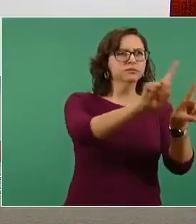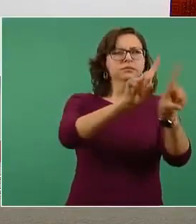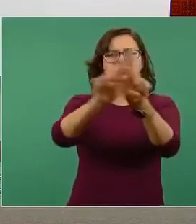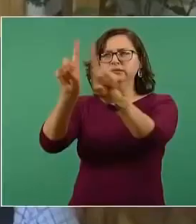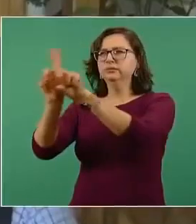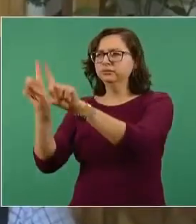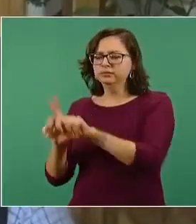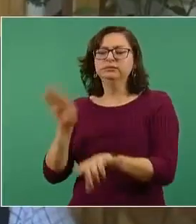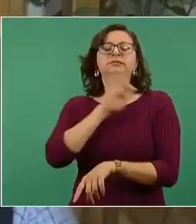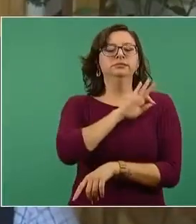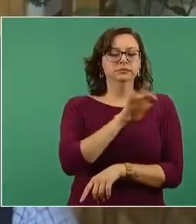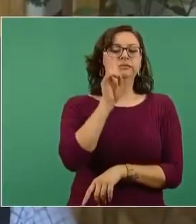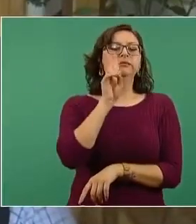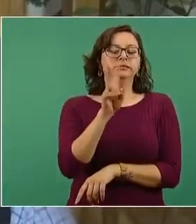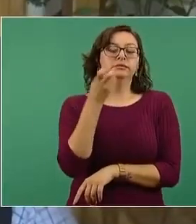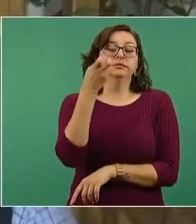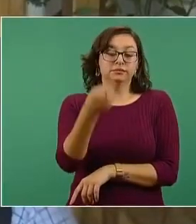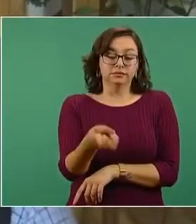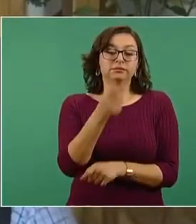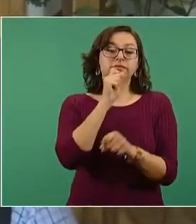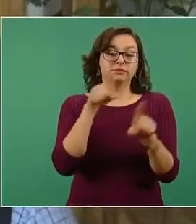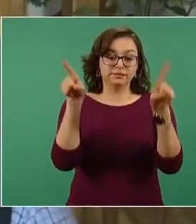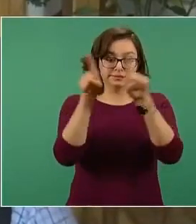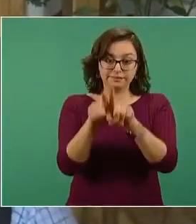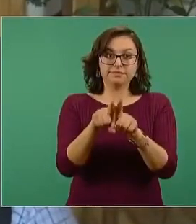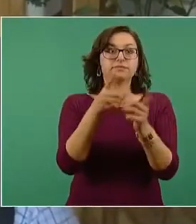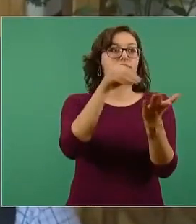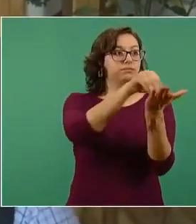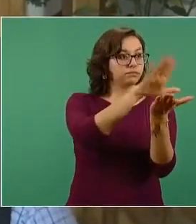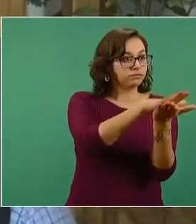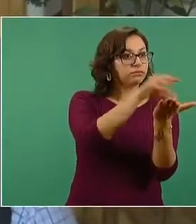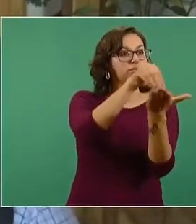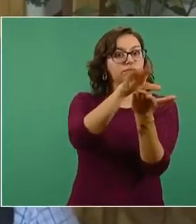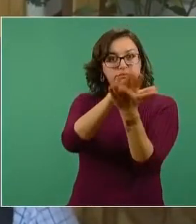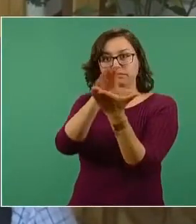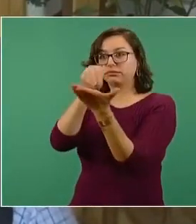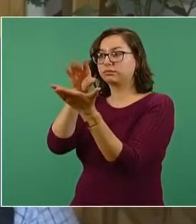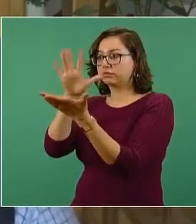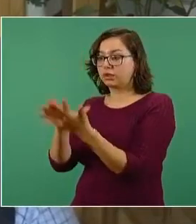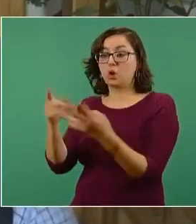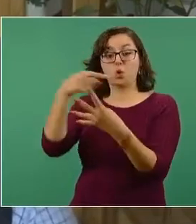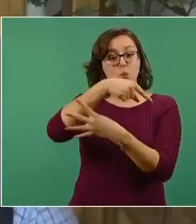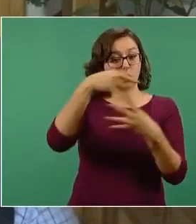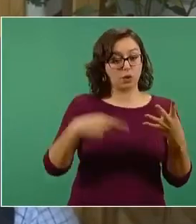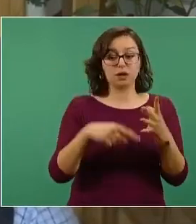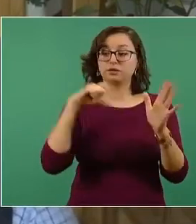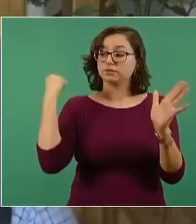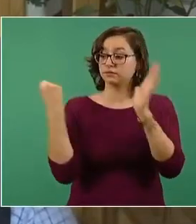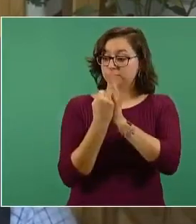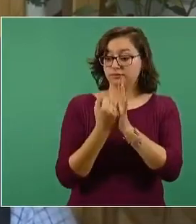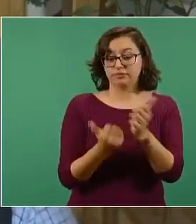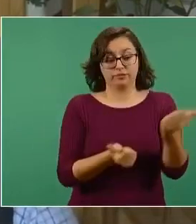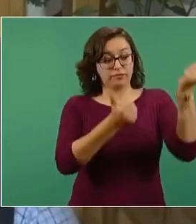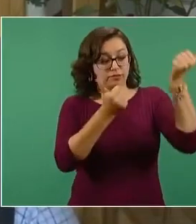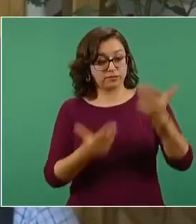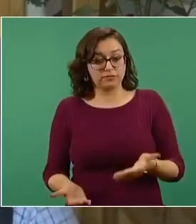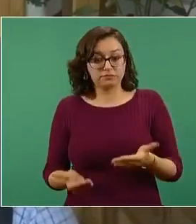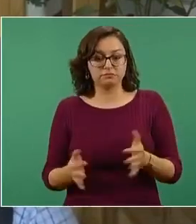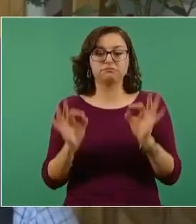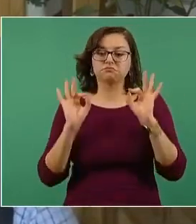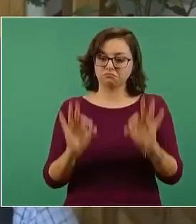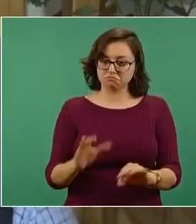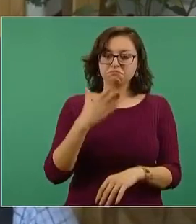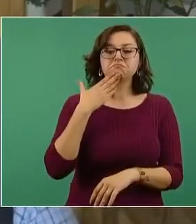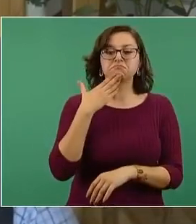mundo, pero finalmente están reportadas también estas eficacias que, por lo menos para las 4 vacunas que hasta el momento han llegado al país, son